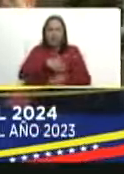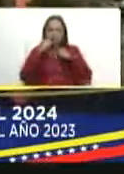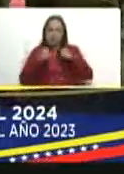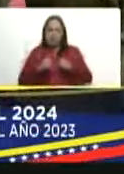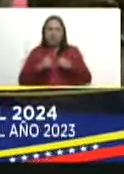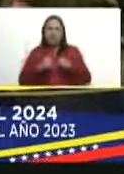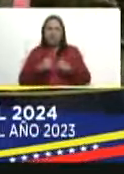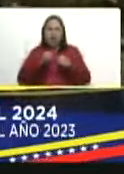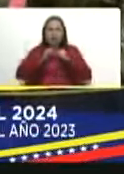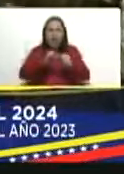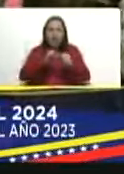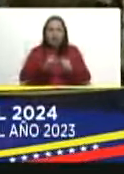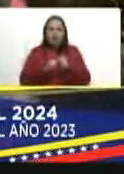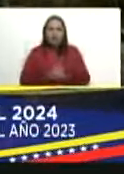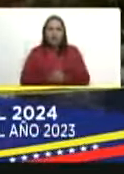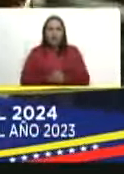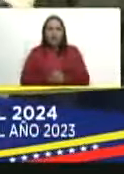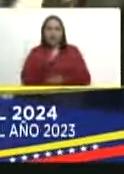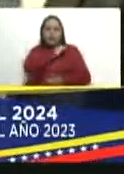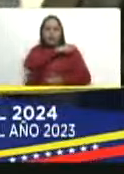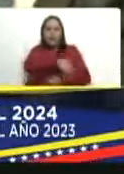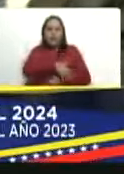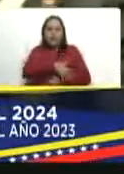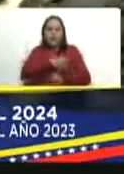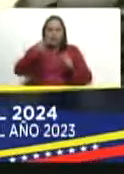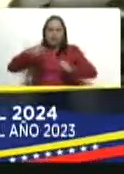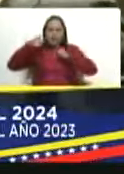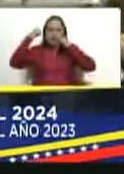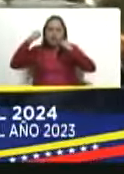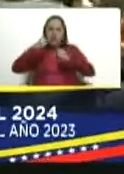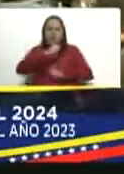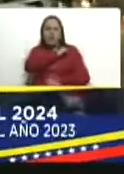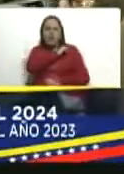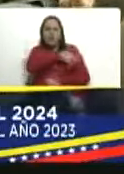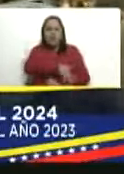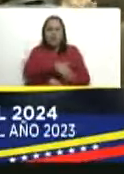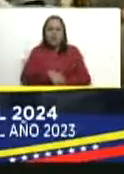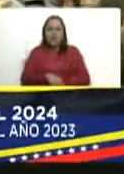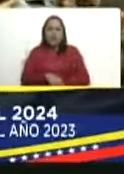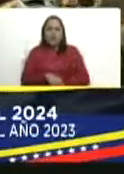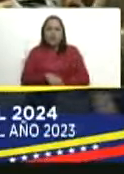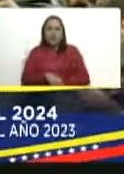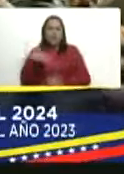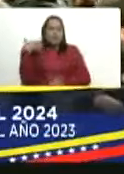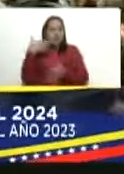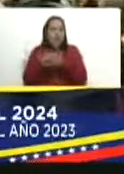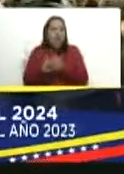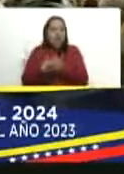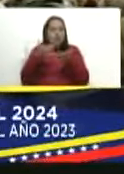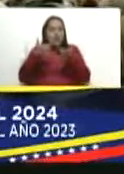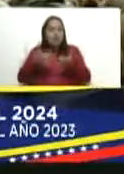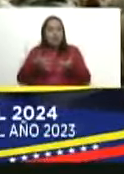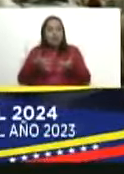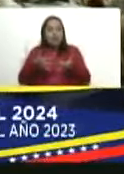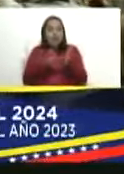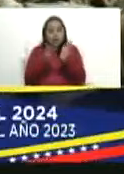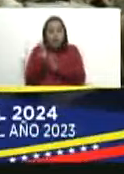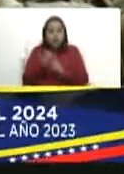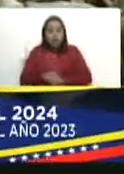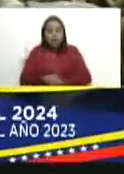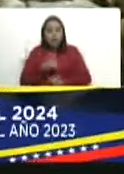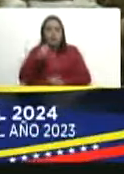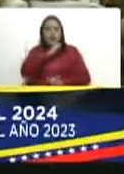resiste, a la Palestina que triunfará, a la Palestina de Jesucristo, a la Palestina de